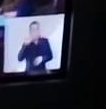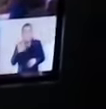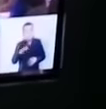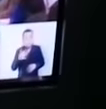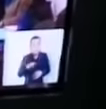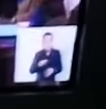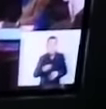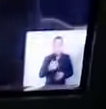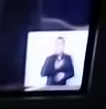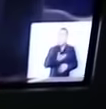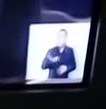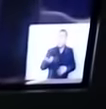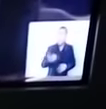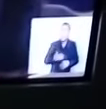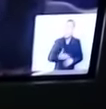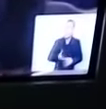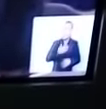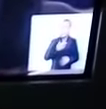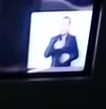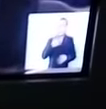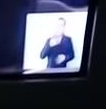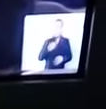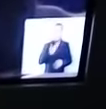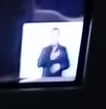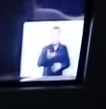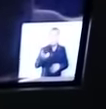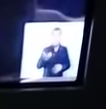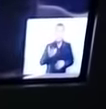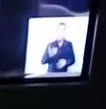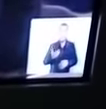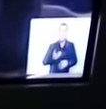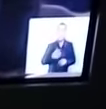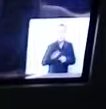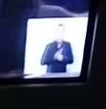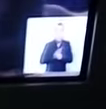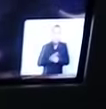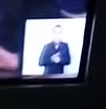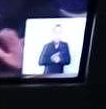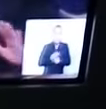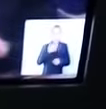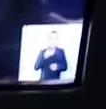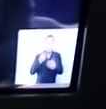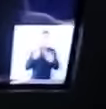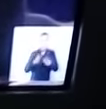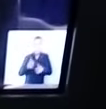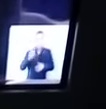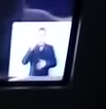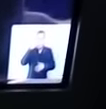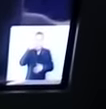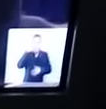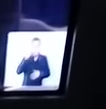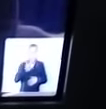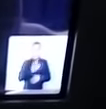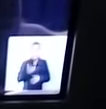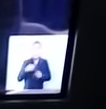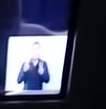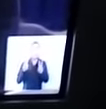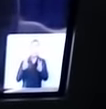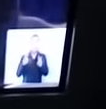una sobre la otra y van amarradas, pues por lo tanto se tiene que tomar en cuenta también el tema de